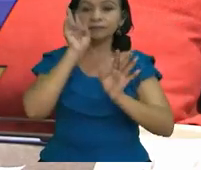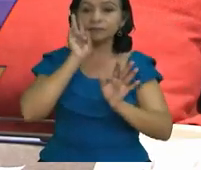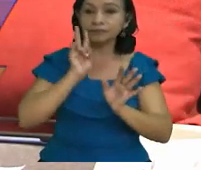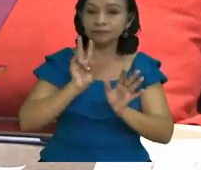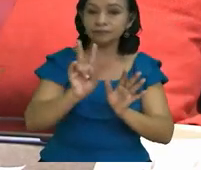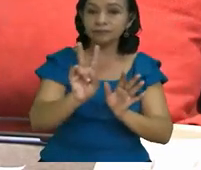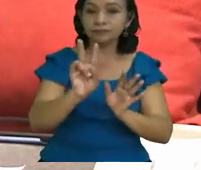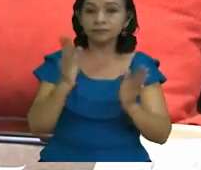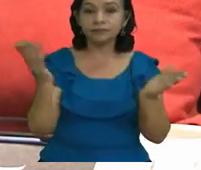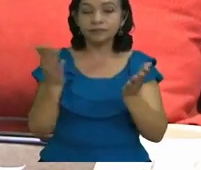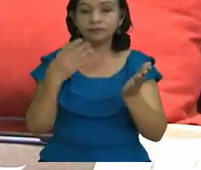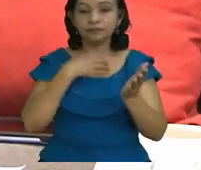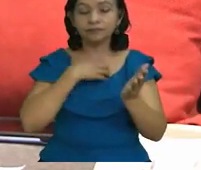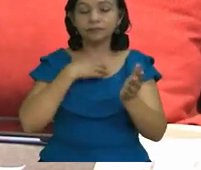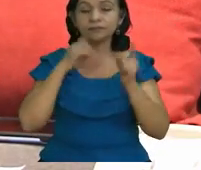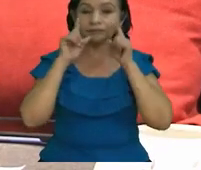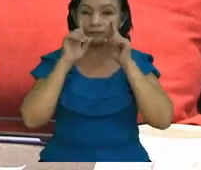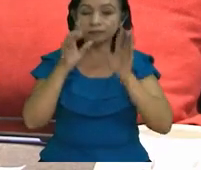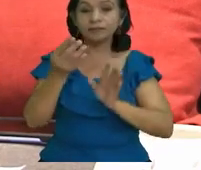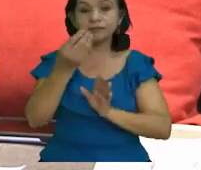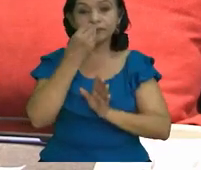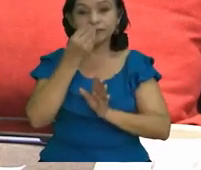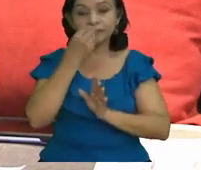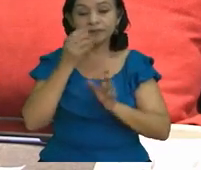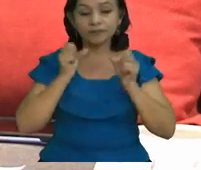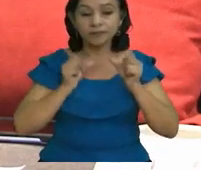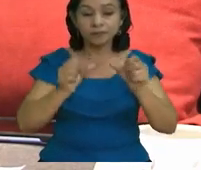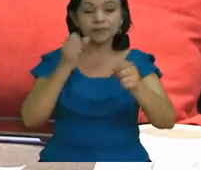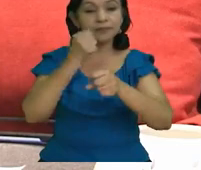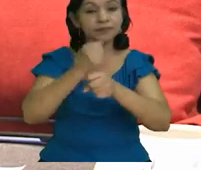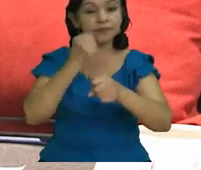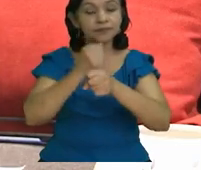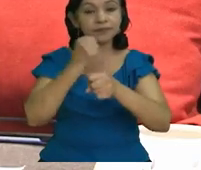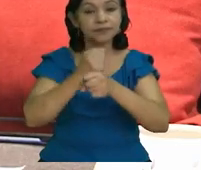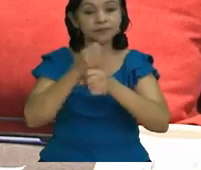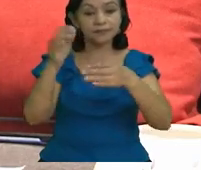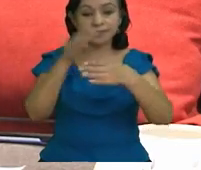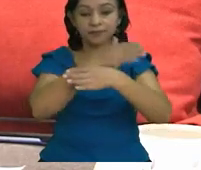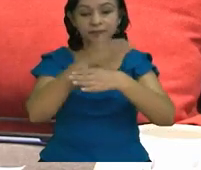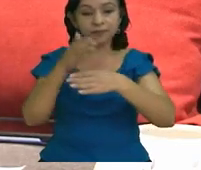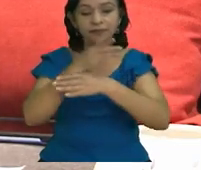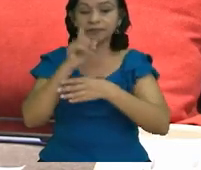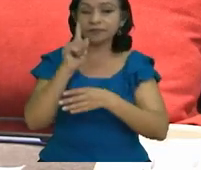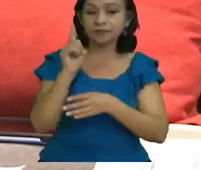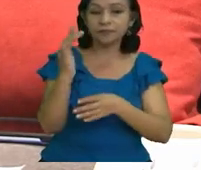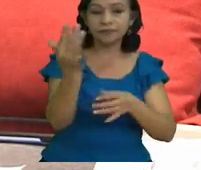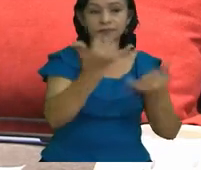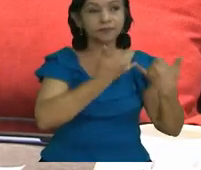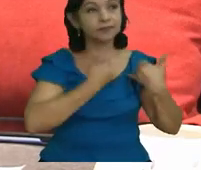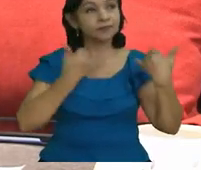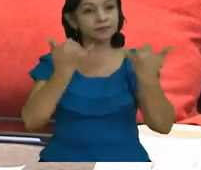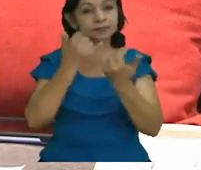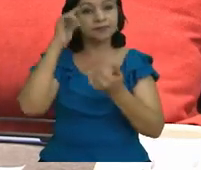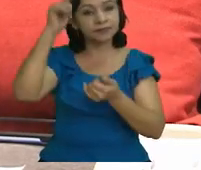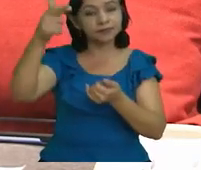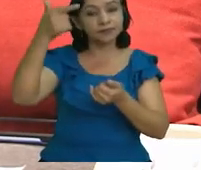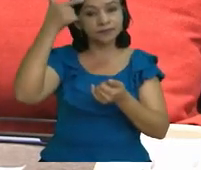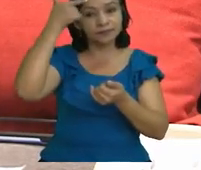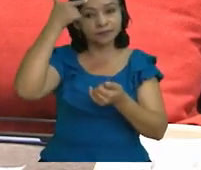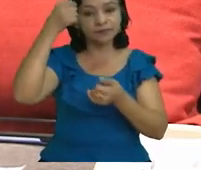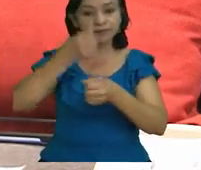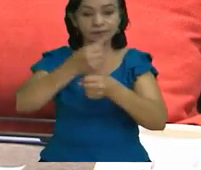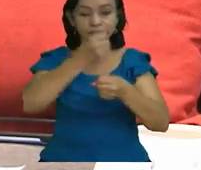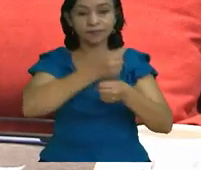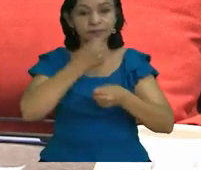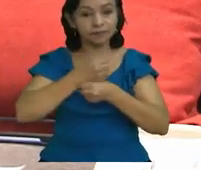en cuanto a lo que es nuestra seguridad alimentaria, que es en lo que seguimos trabajando a nivel de sistema, todas las instituciones, todo nuestro gobierno enfocado a este